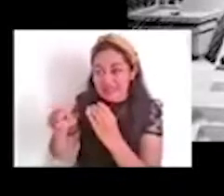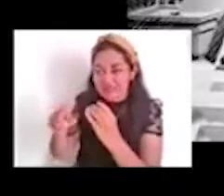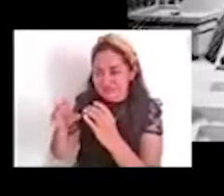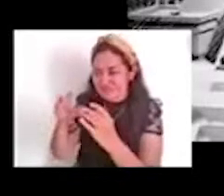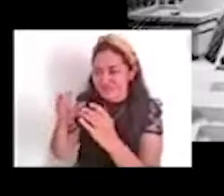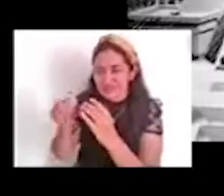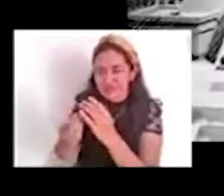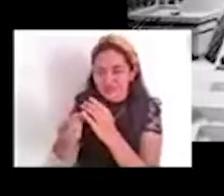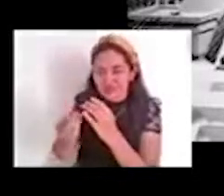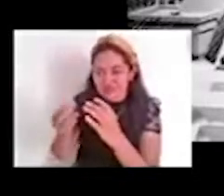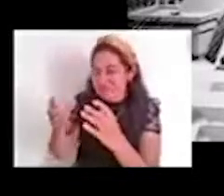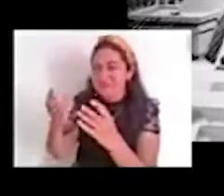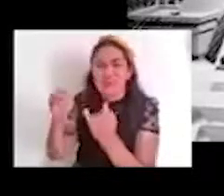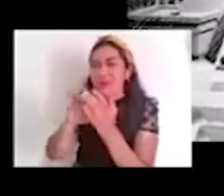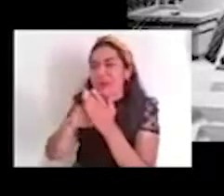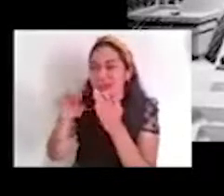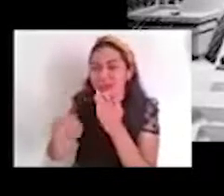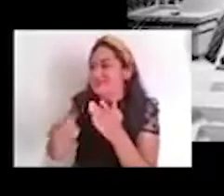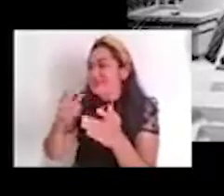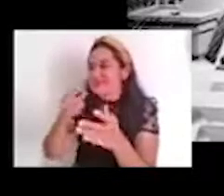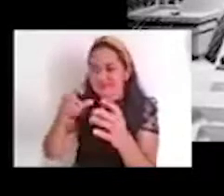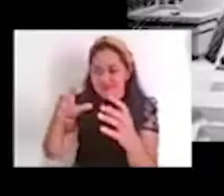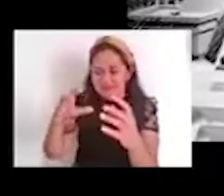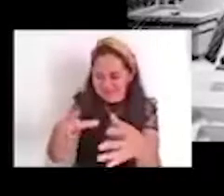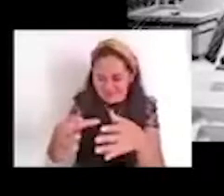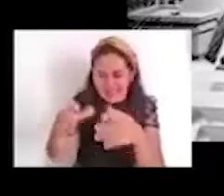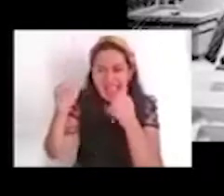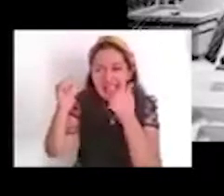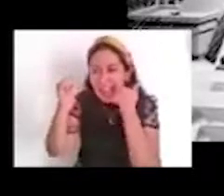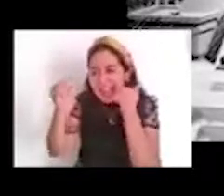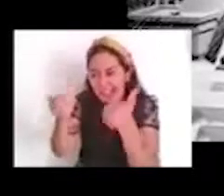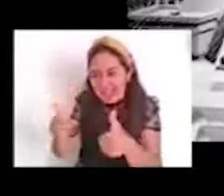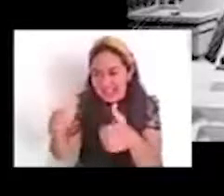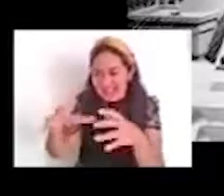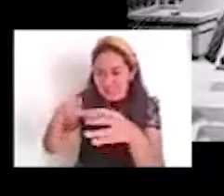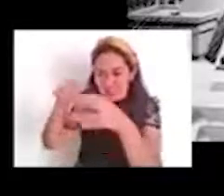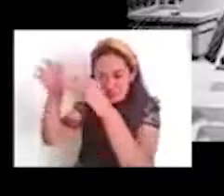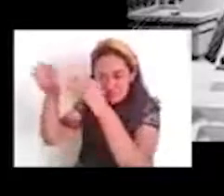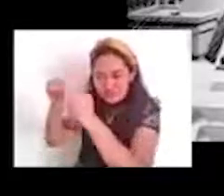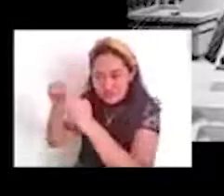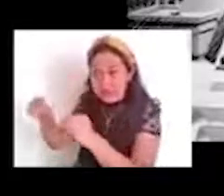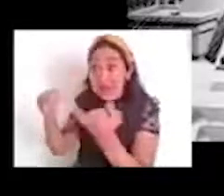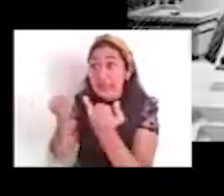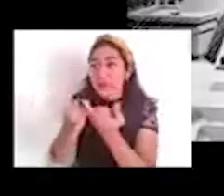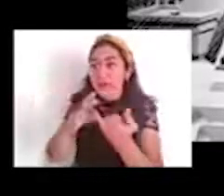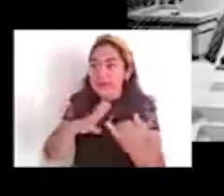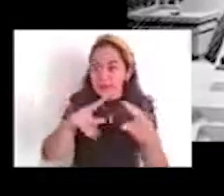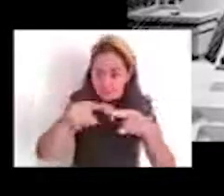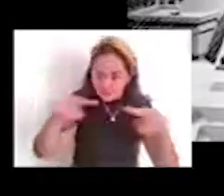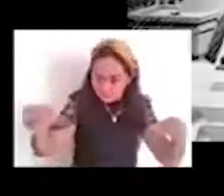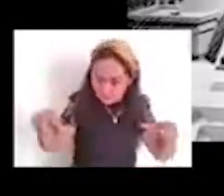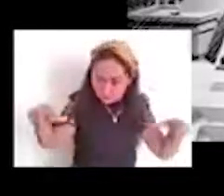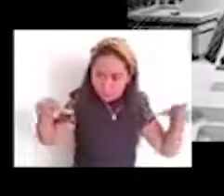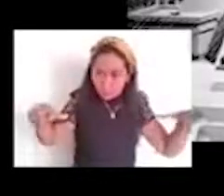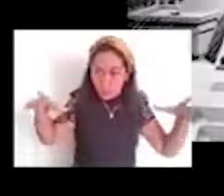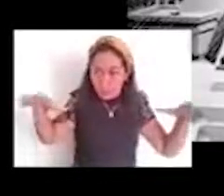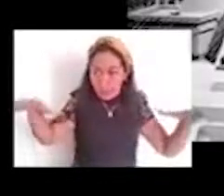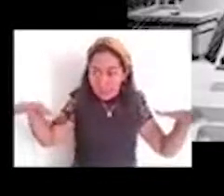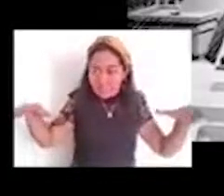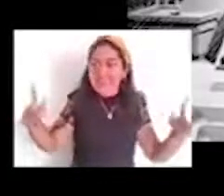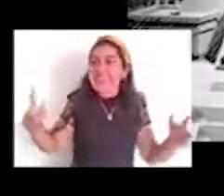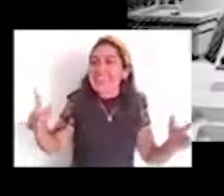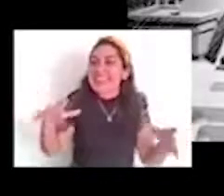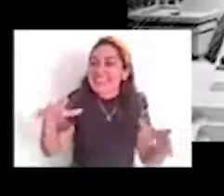Indio Triste y otras piezas. Allí estaba la primer gran maqueta del recinto sagrado obtenida